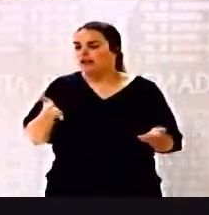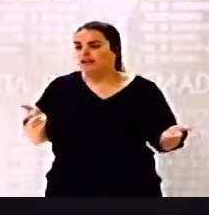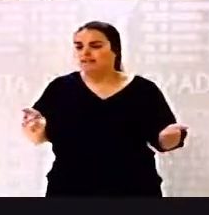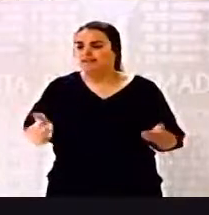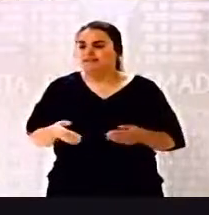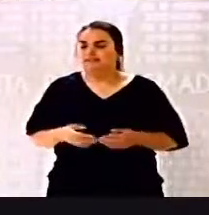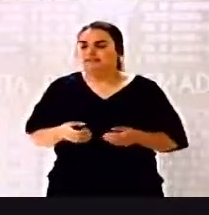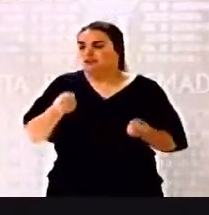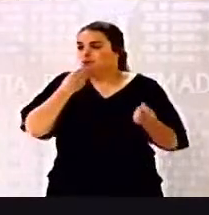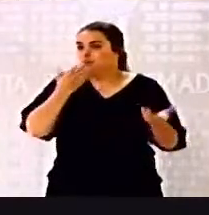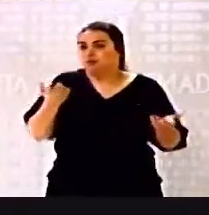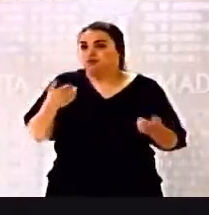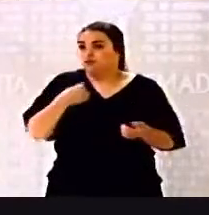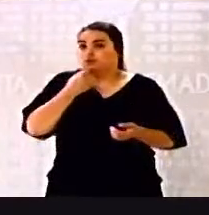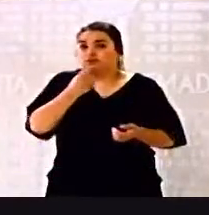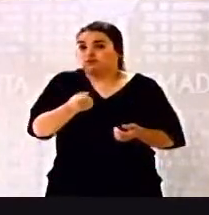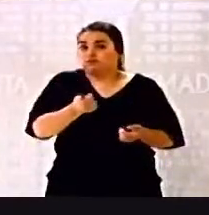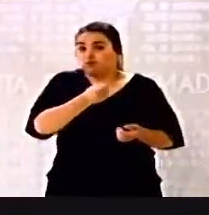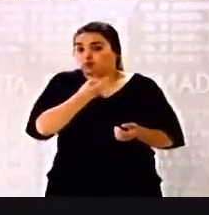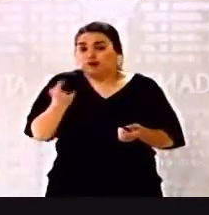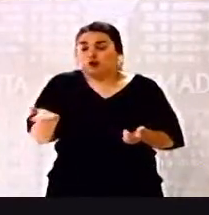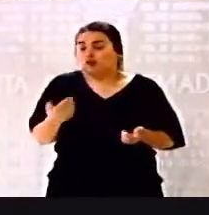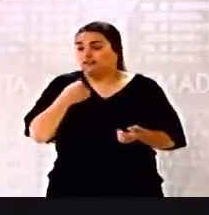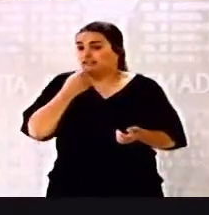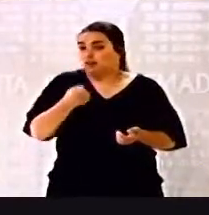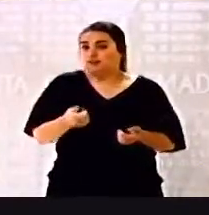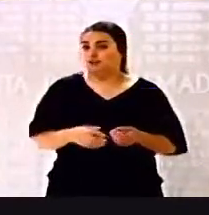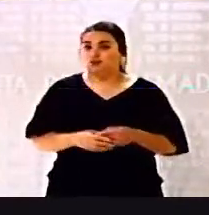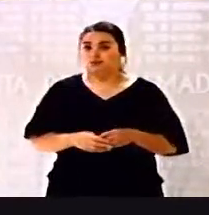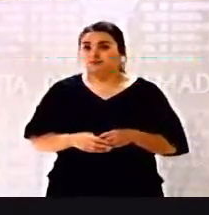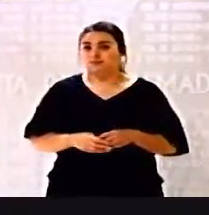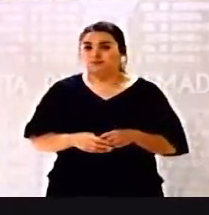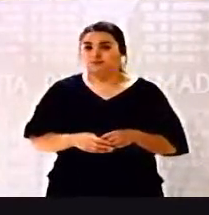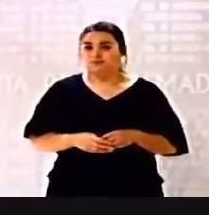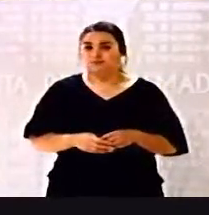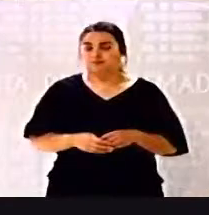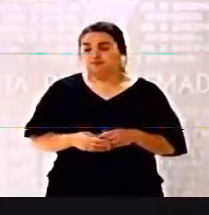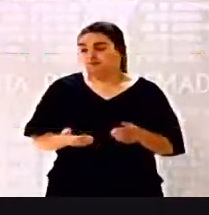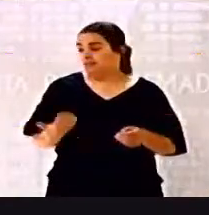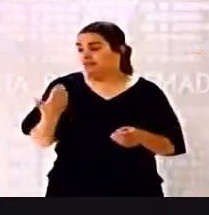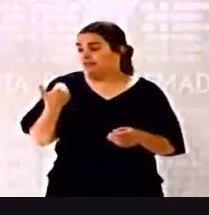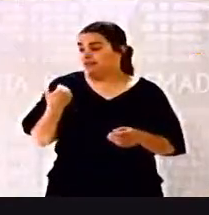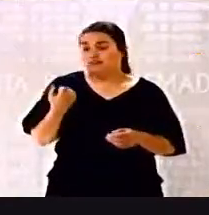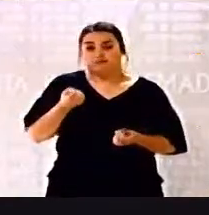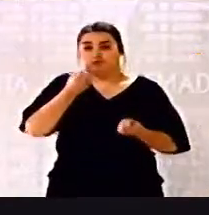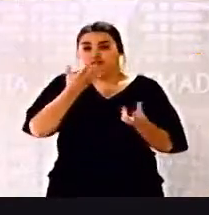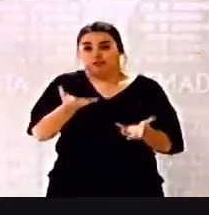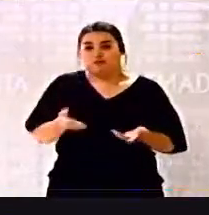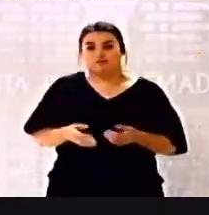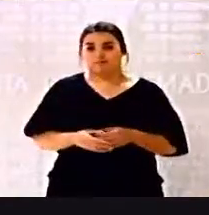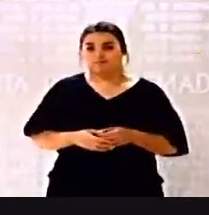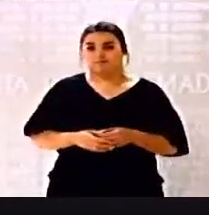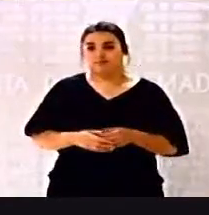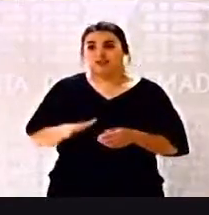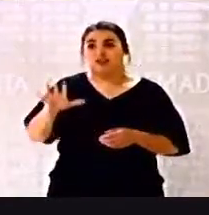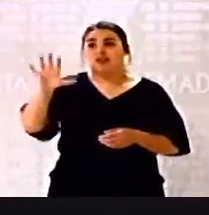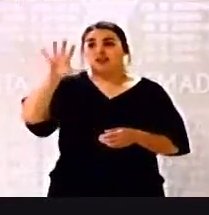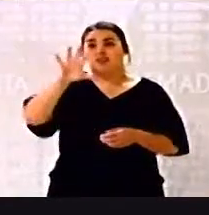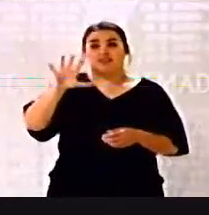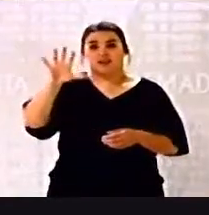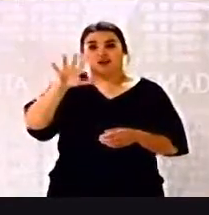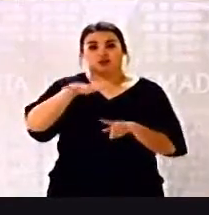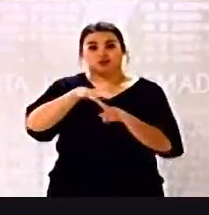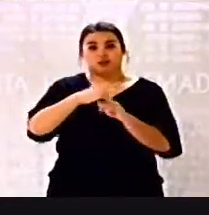porque, bueno, le acabo de dar las cifras. Le acabo de dar las cifras hace un momentito. De los 5 casos que tenemos